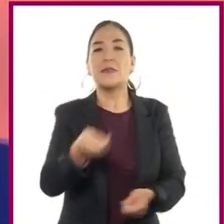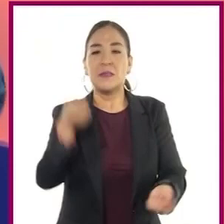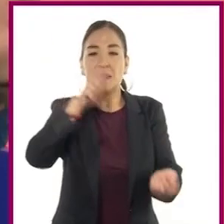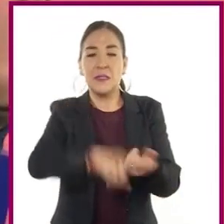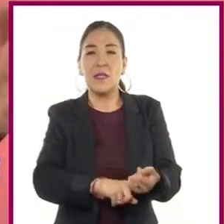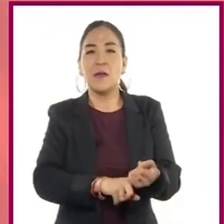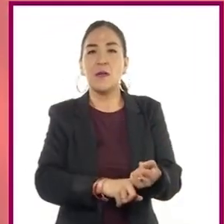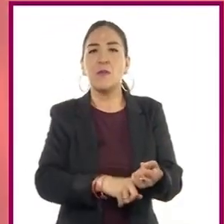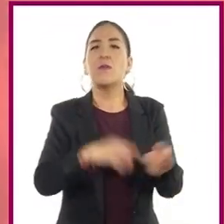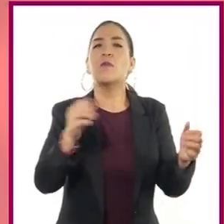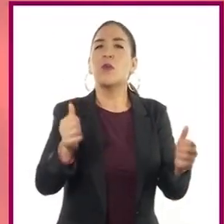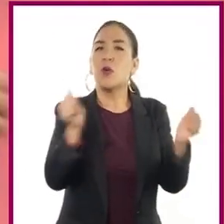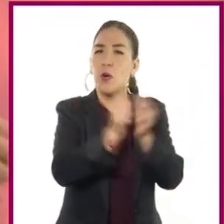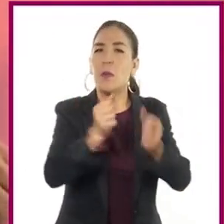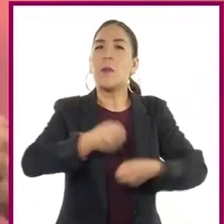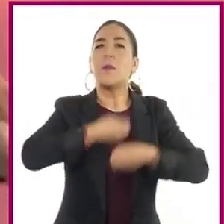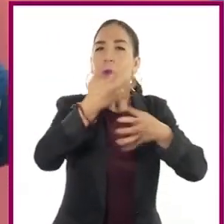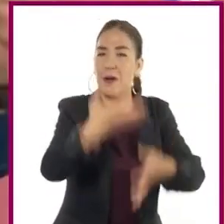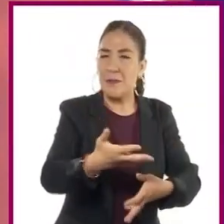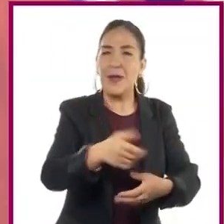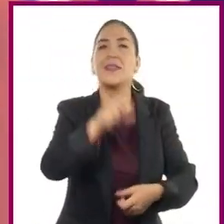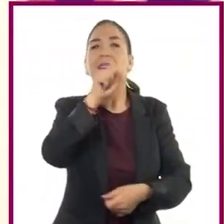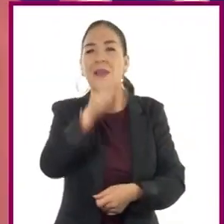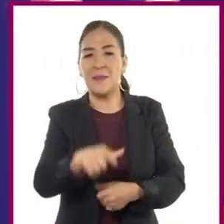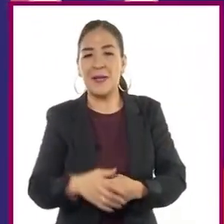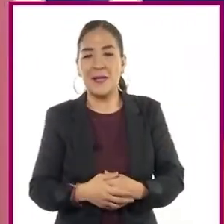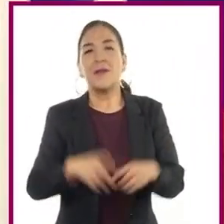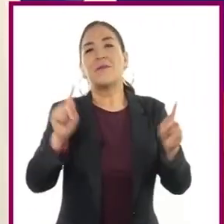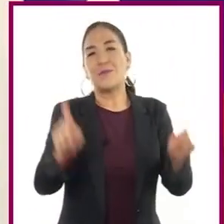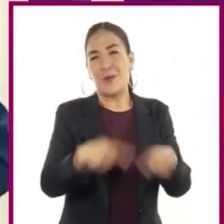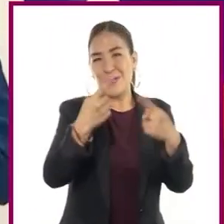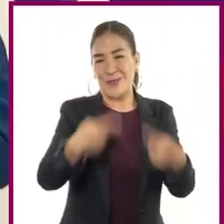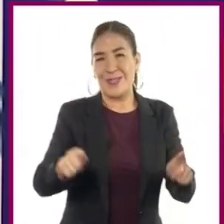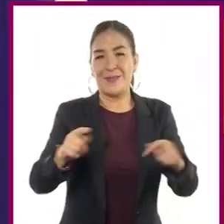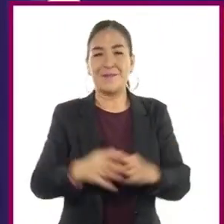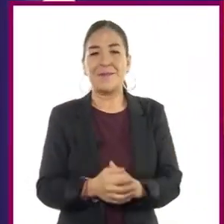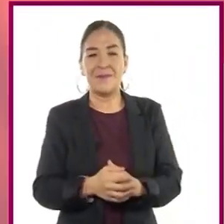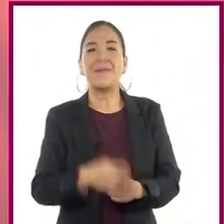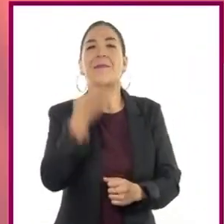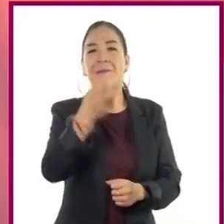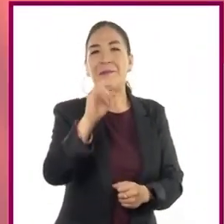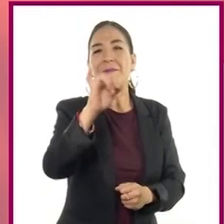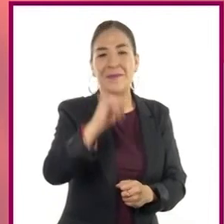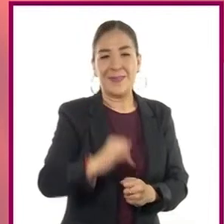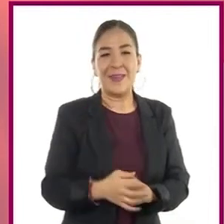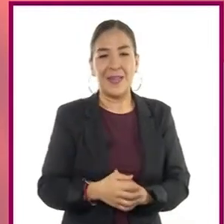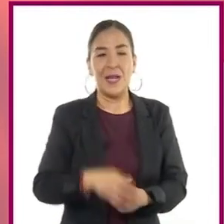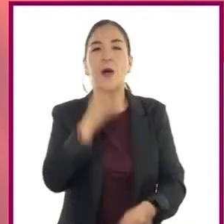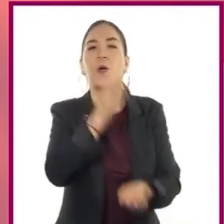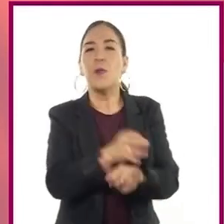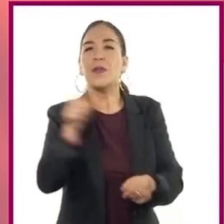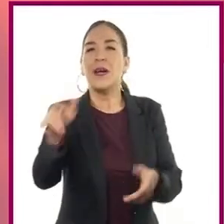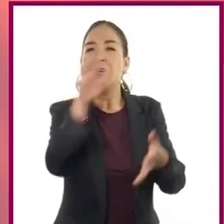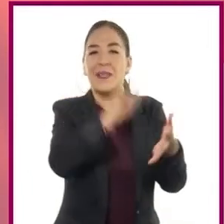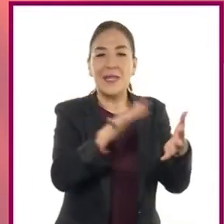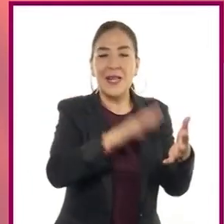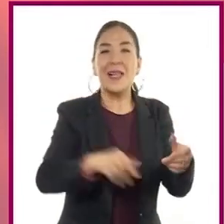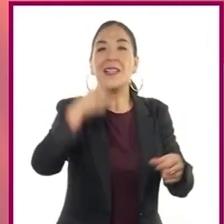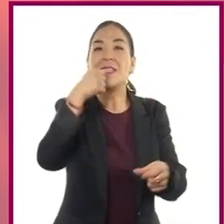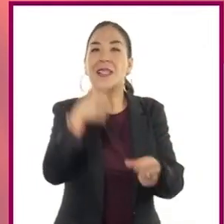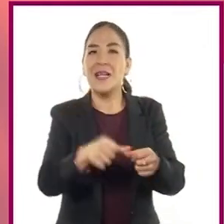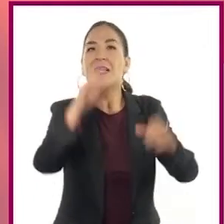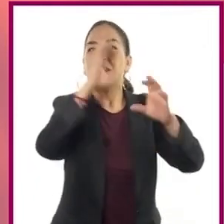encuentra en los poemas, sino también en la música. Así es, pudimos leer la letra de